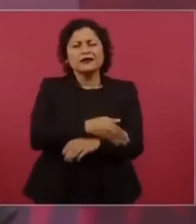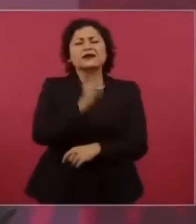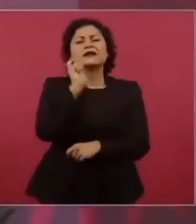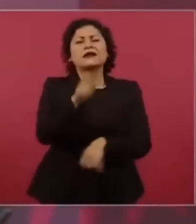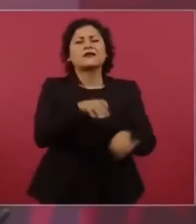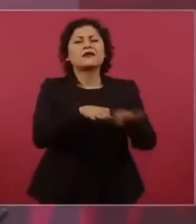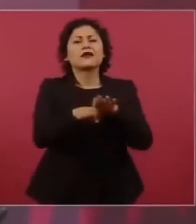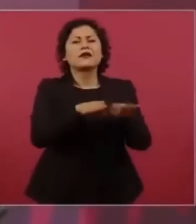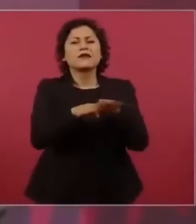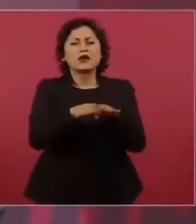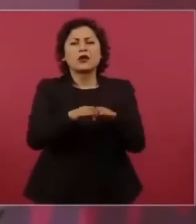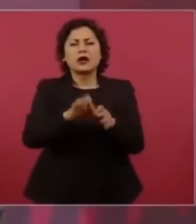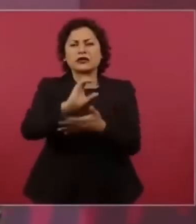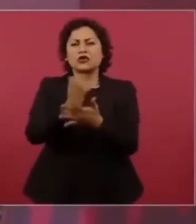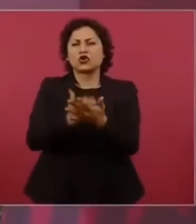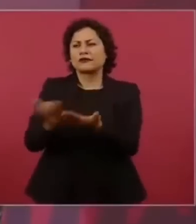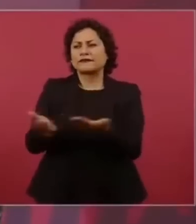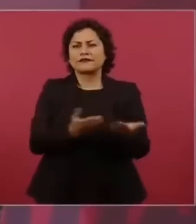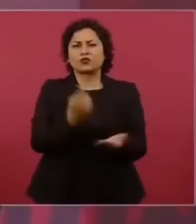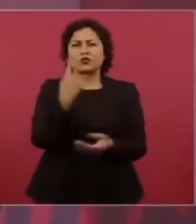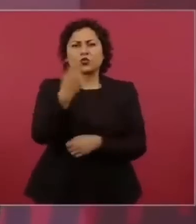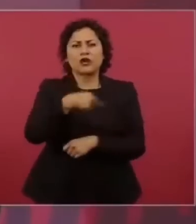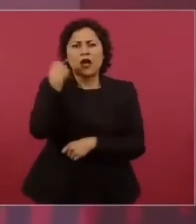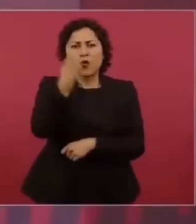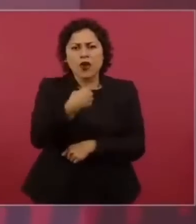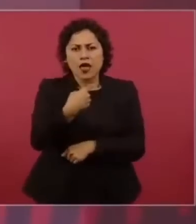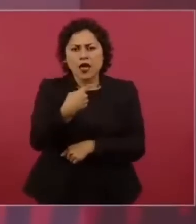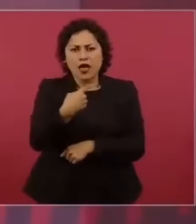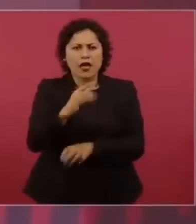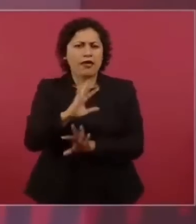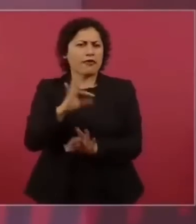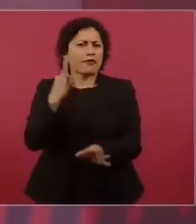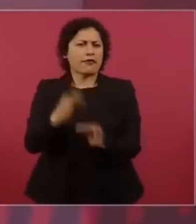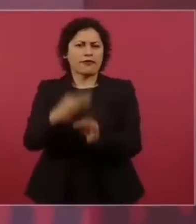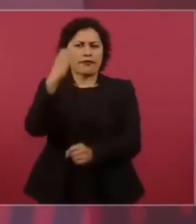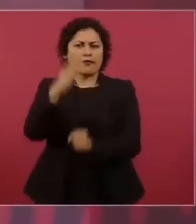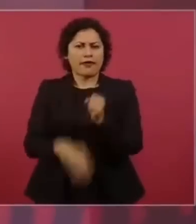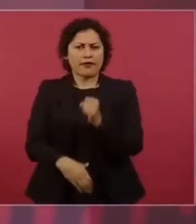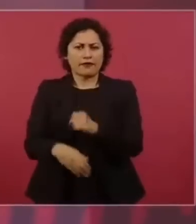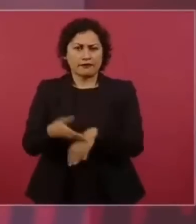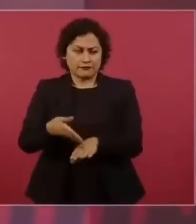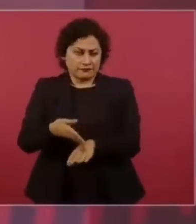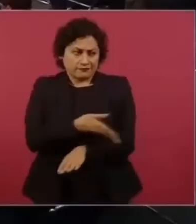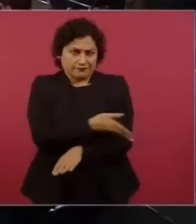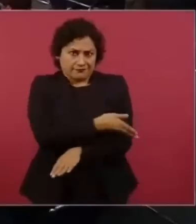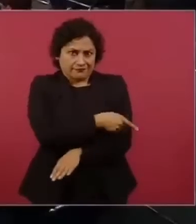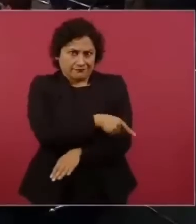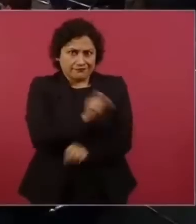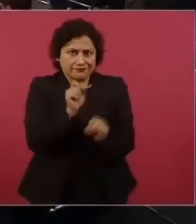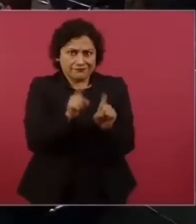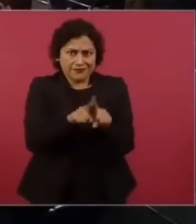Eso lo aprobaron panistas, priistas,